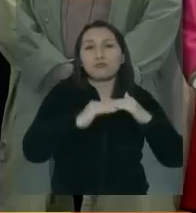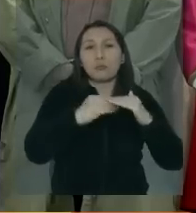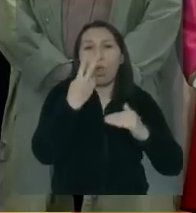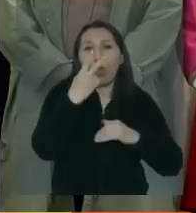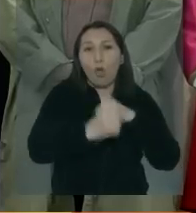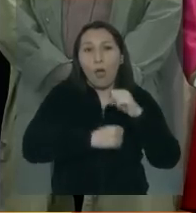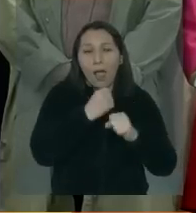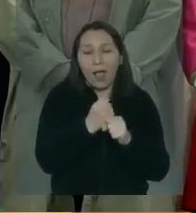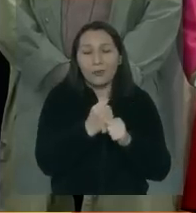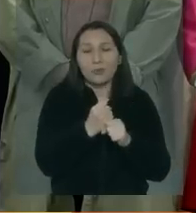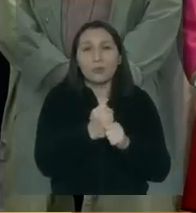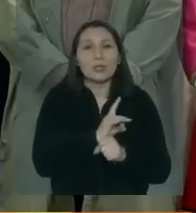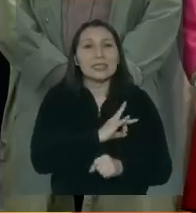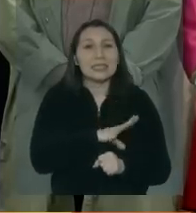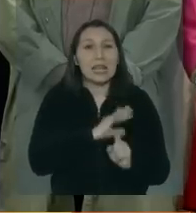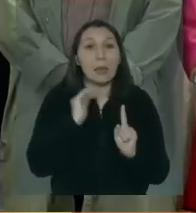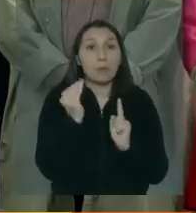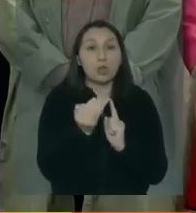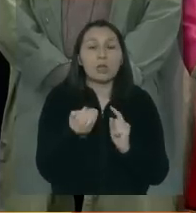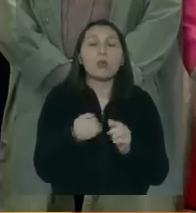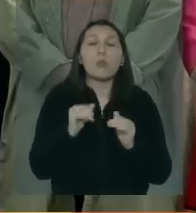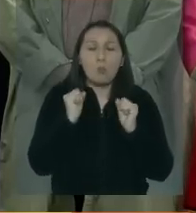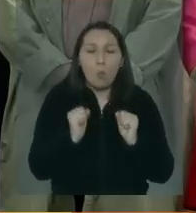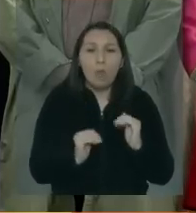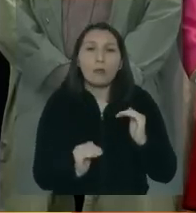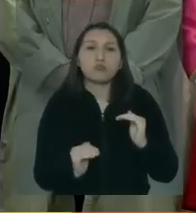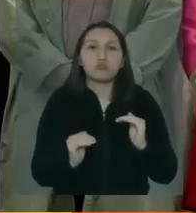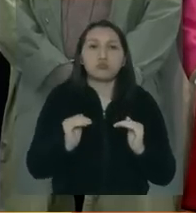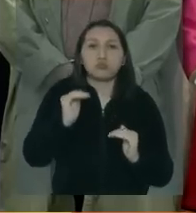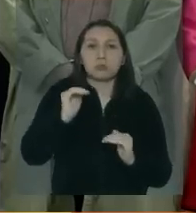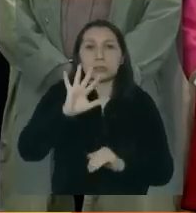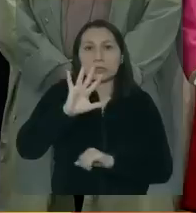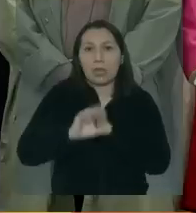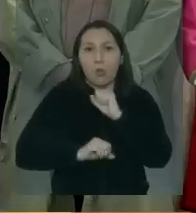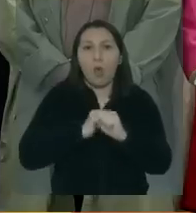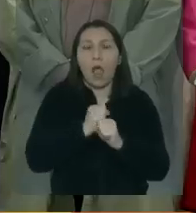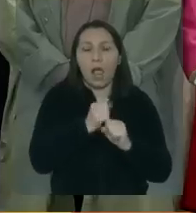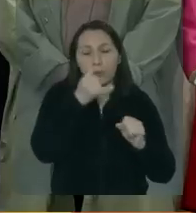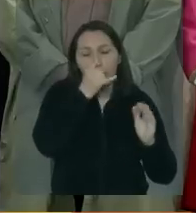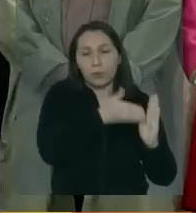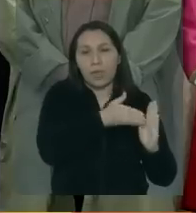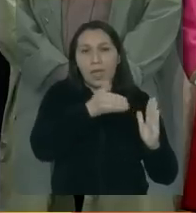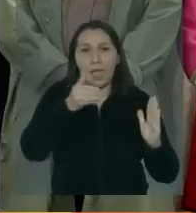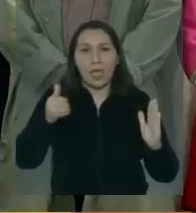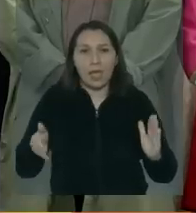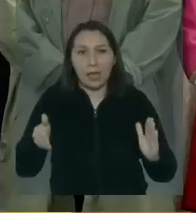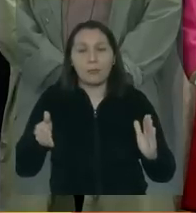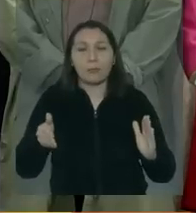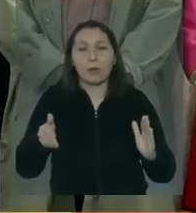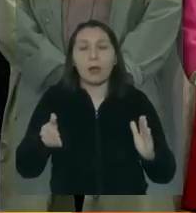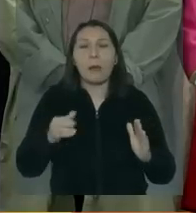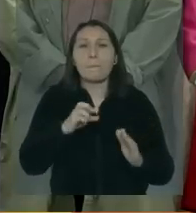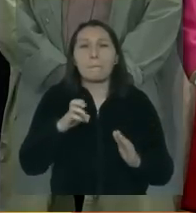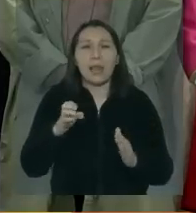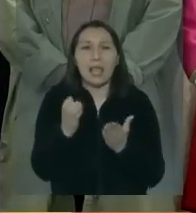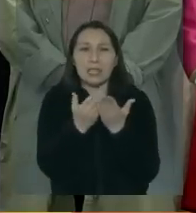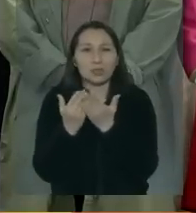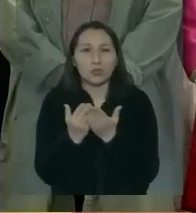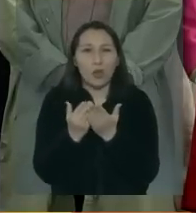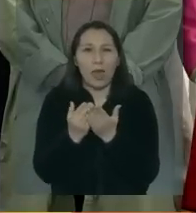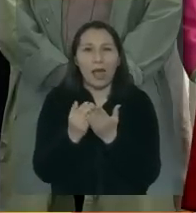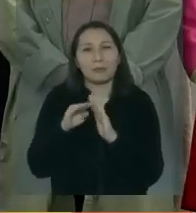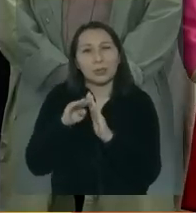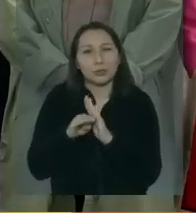edad. Con Chile Protege se extendió hasta los 5 años de edad. Entonces abarca todo el periodo previo, todo el periodo preescolar. Vamos